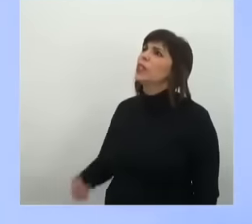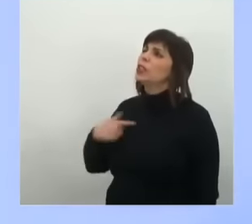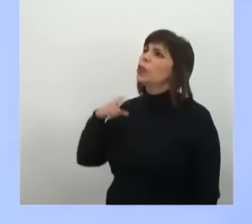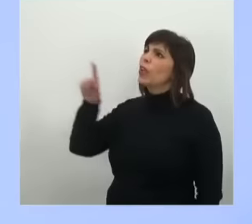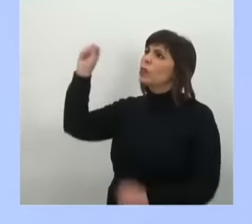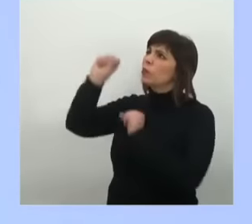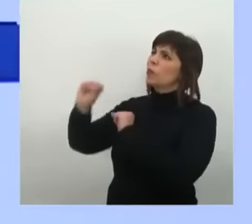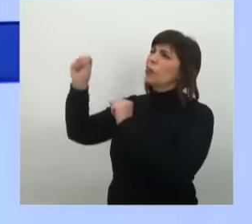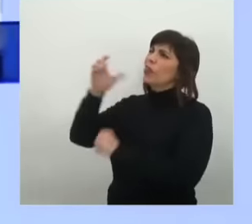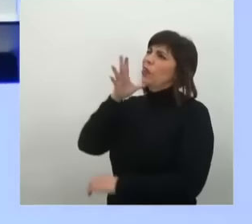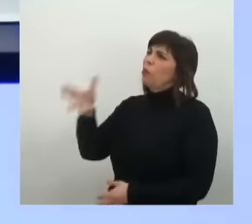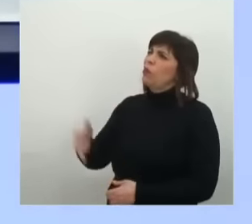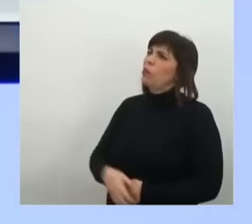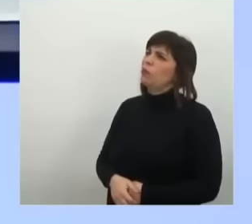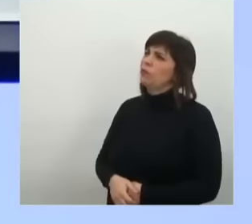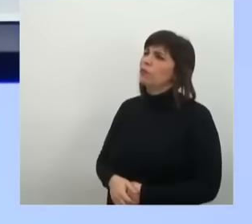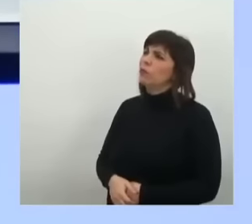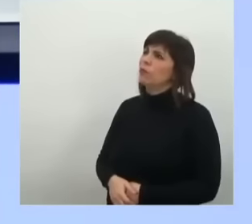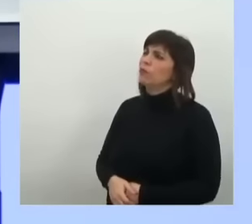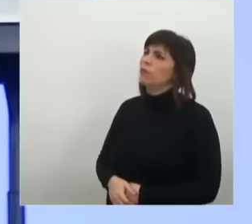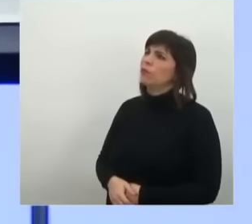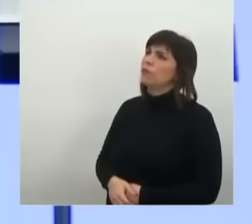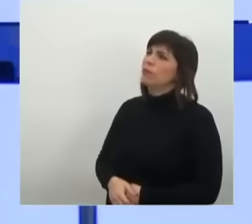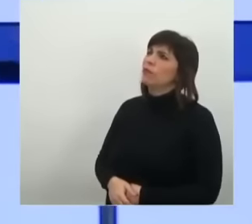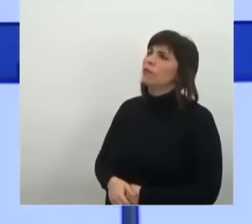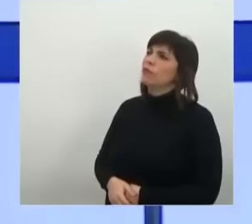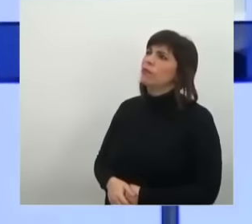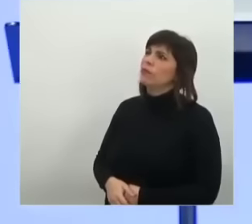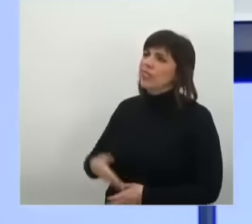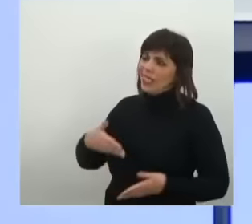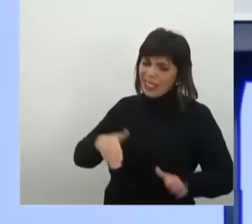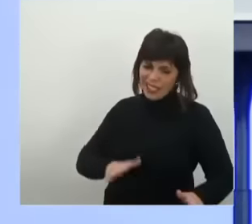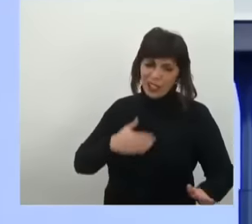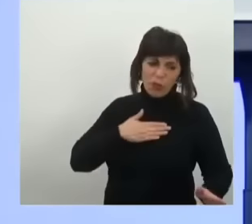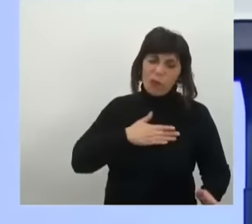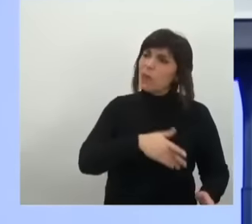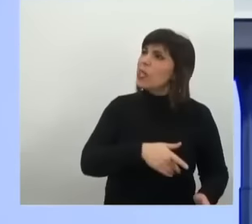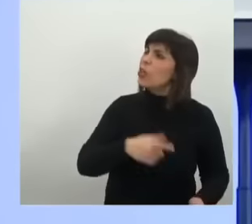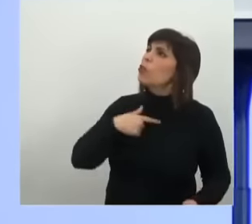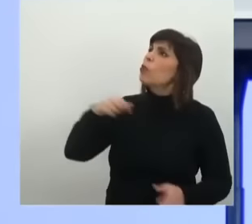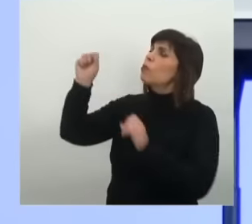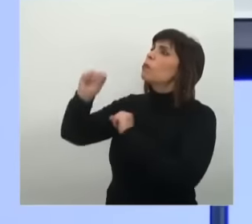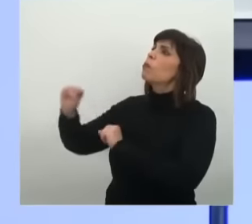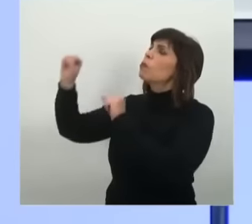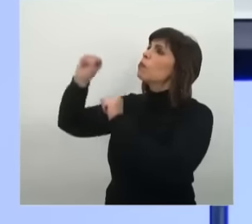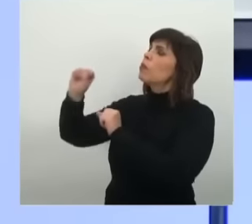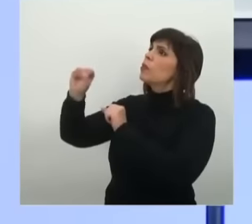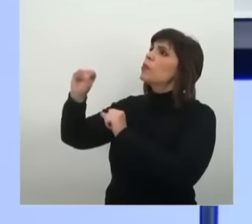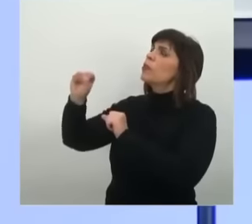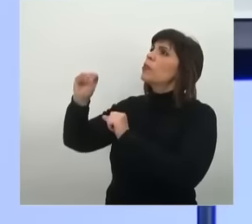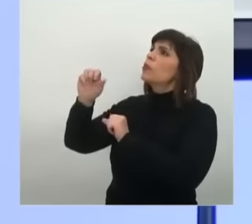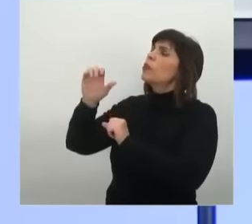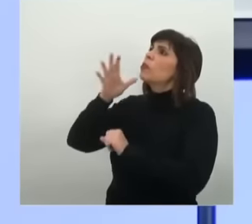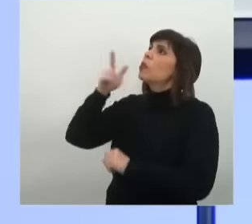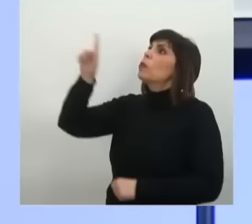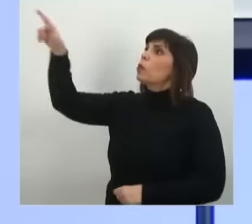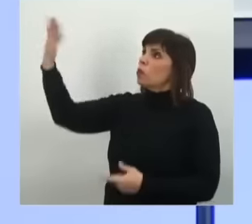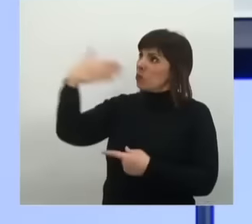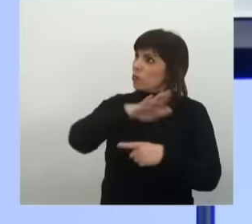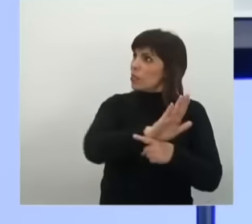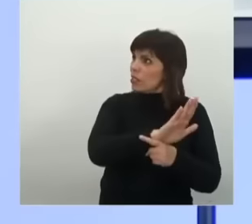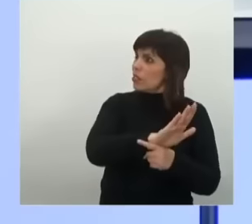defender Por qué te tengo que defender delante de mi hijo Señor por qué no tú te manifiestas y haces